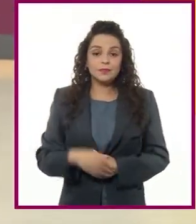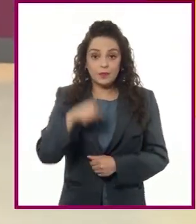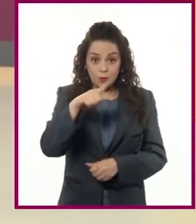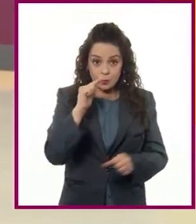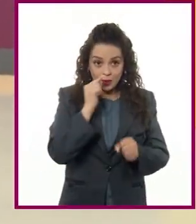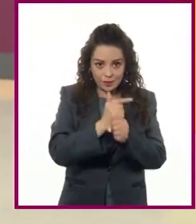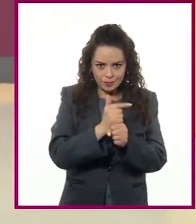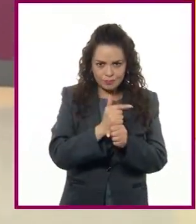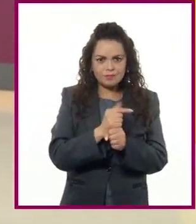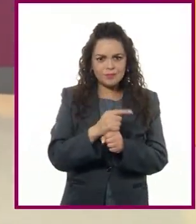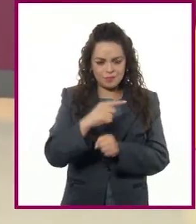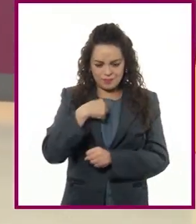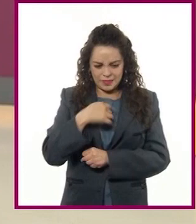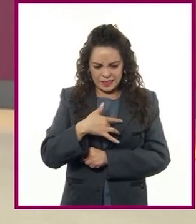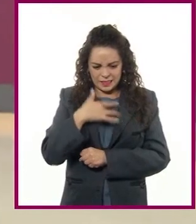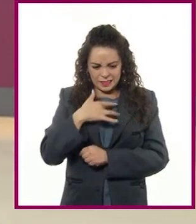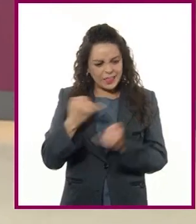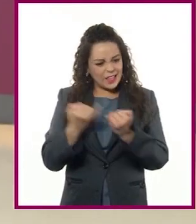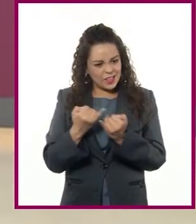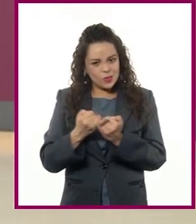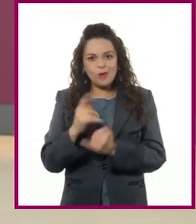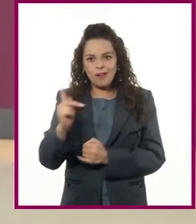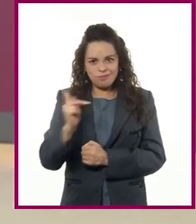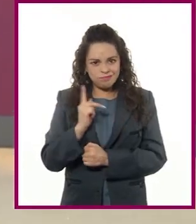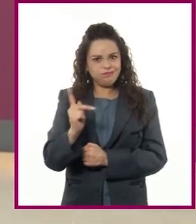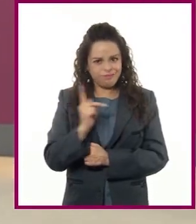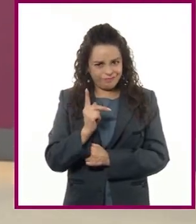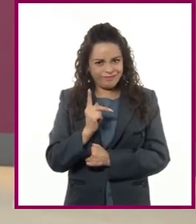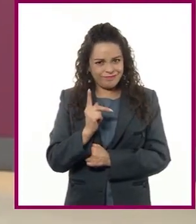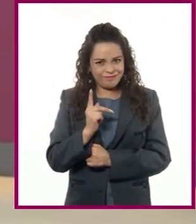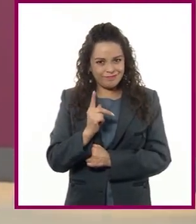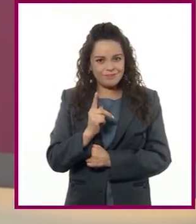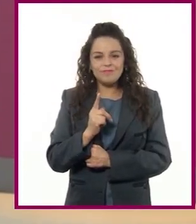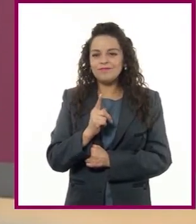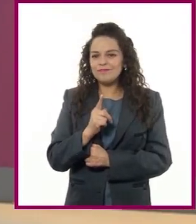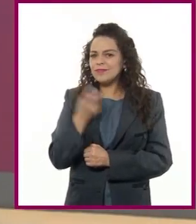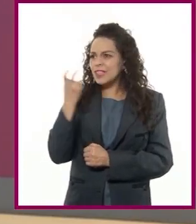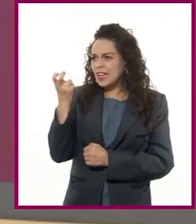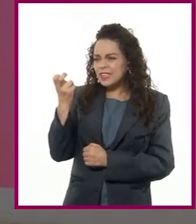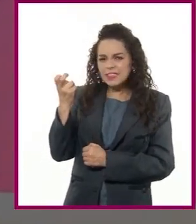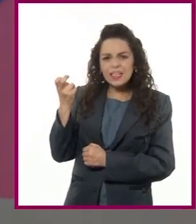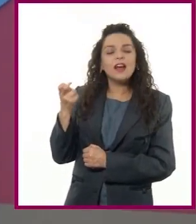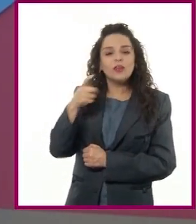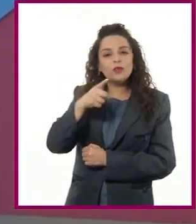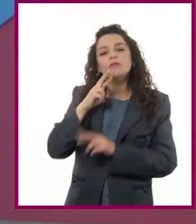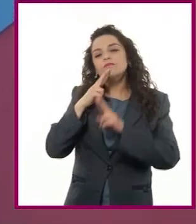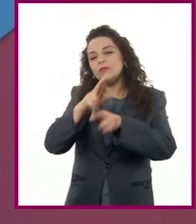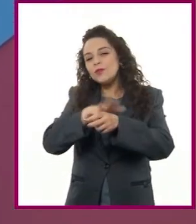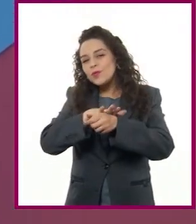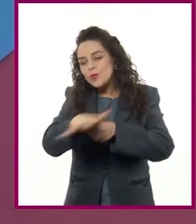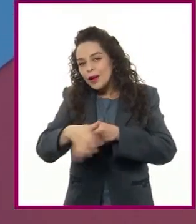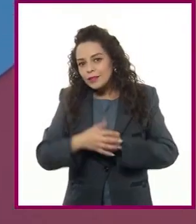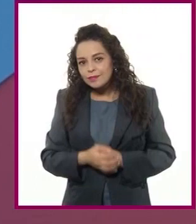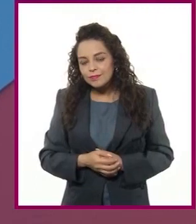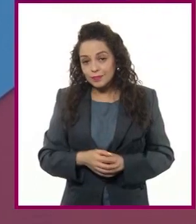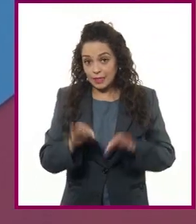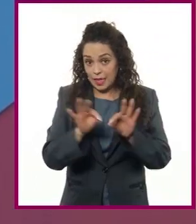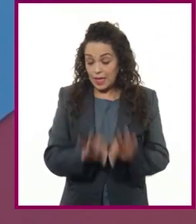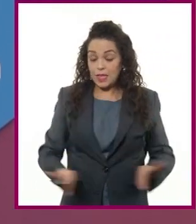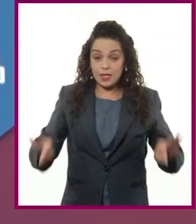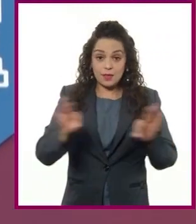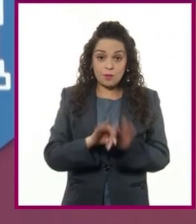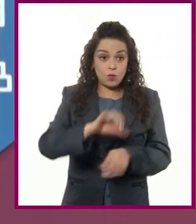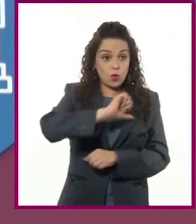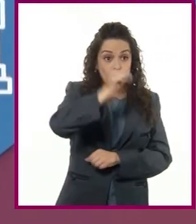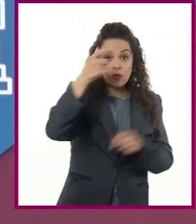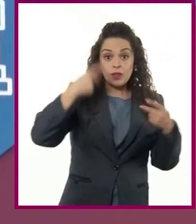con alguna de esas situaciones? ¿Qué responderían ante ellas? Es importante que en las experiencias de